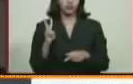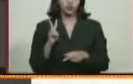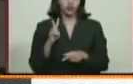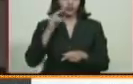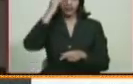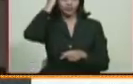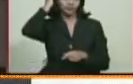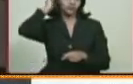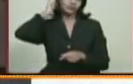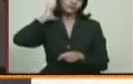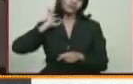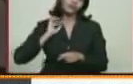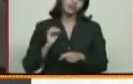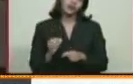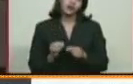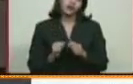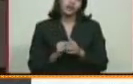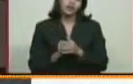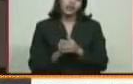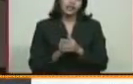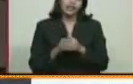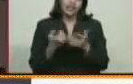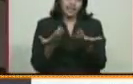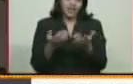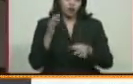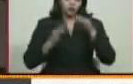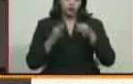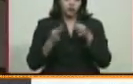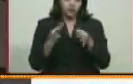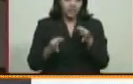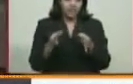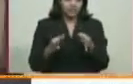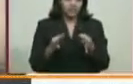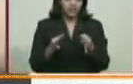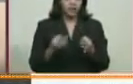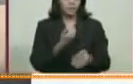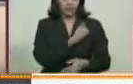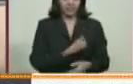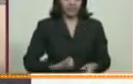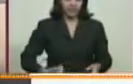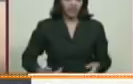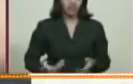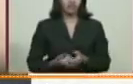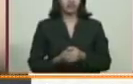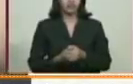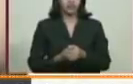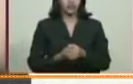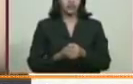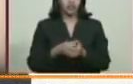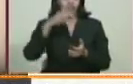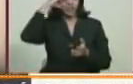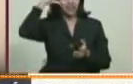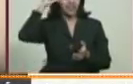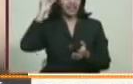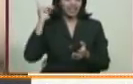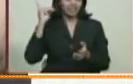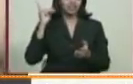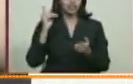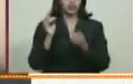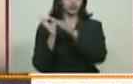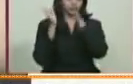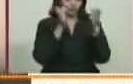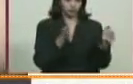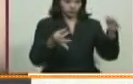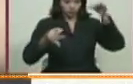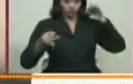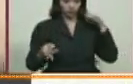la Justicia, la Verdad y la Tranquilidad Pública, que presidía la doctora Delcy Rodríguez, ahora me toca presidir a mí, gesto de buena voluntad, porque el